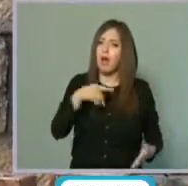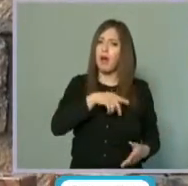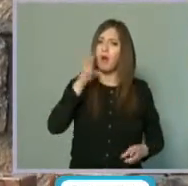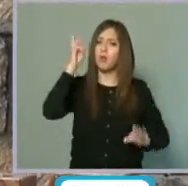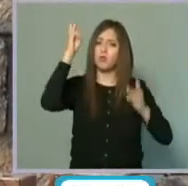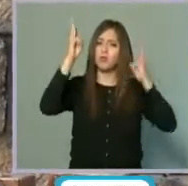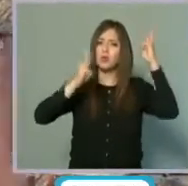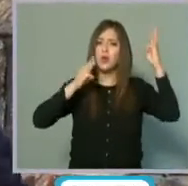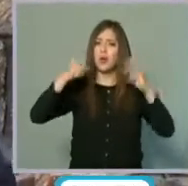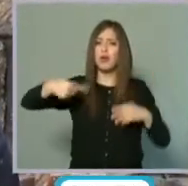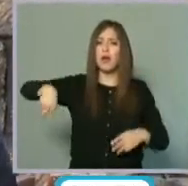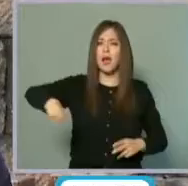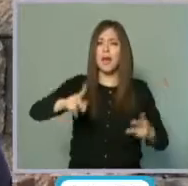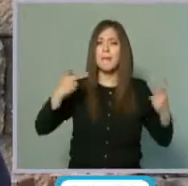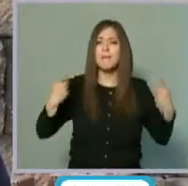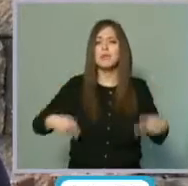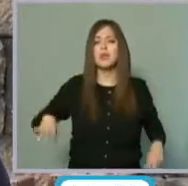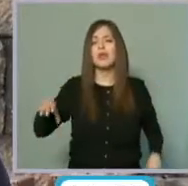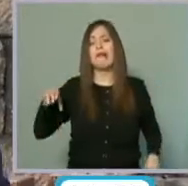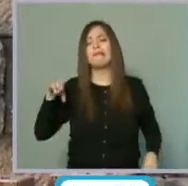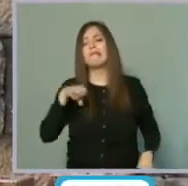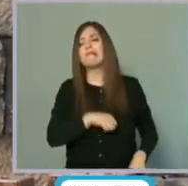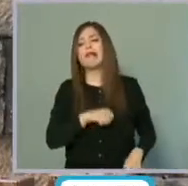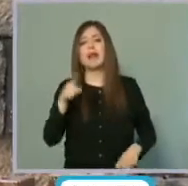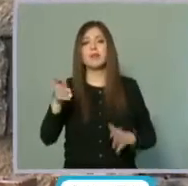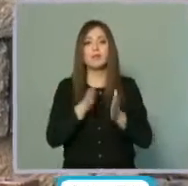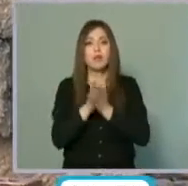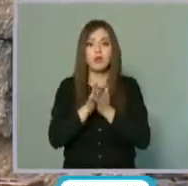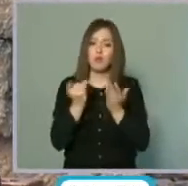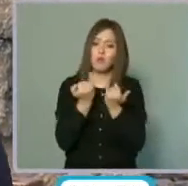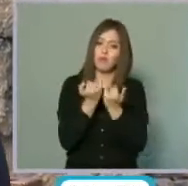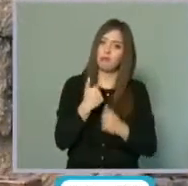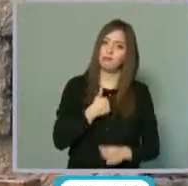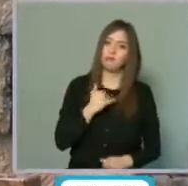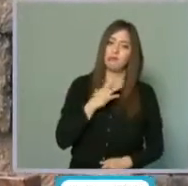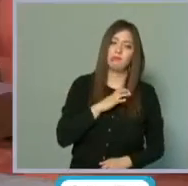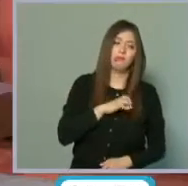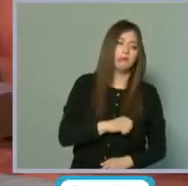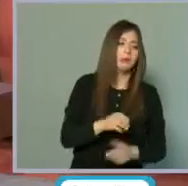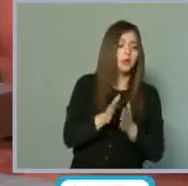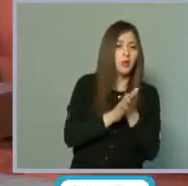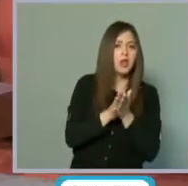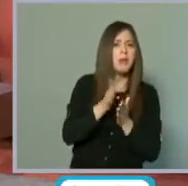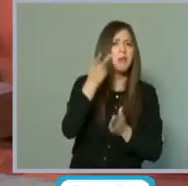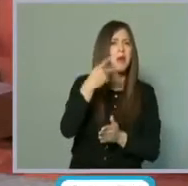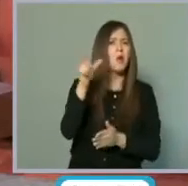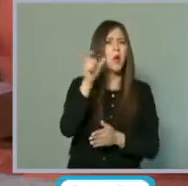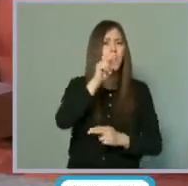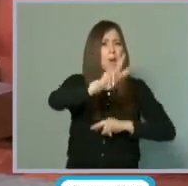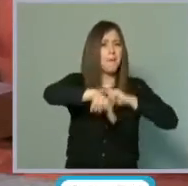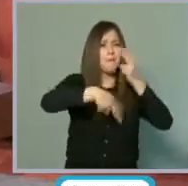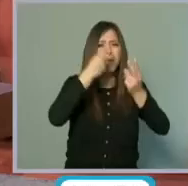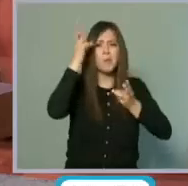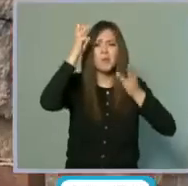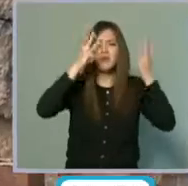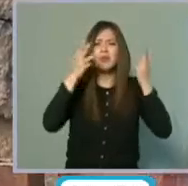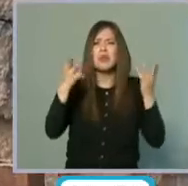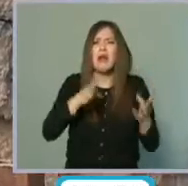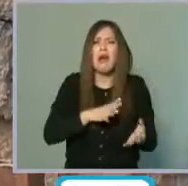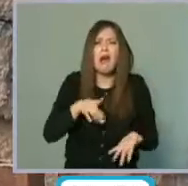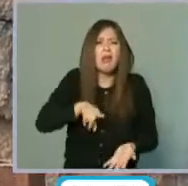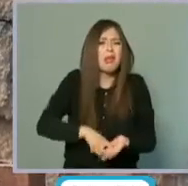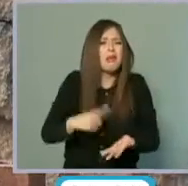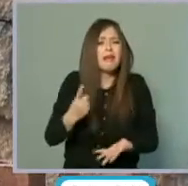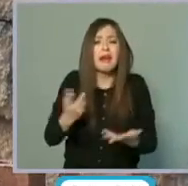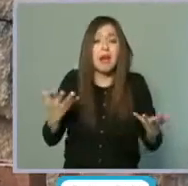los amantes, y me incluyo, del chocolate, ¿qué hay ahí? ¿Qué podemos encontrar? Nos vamos a realizar